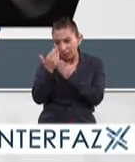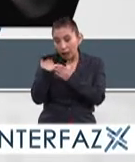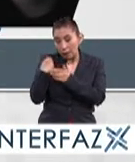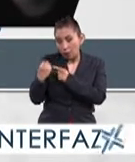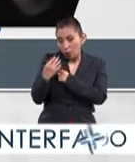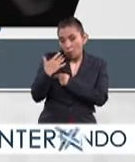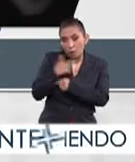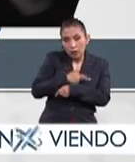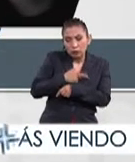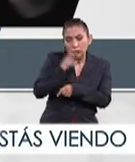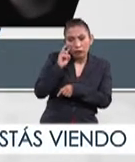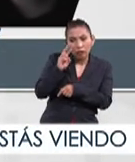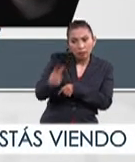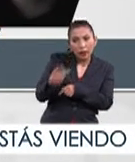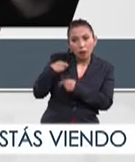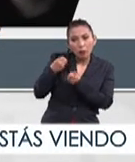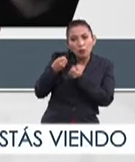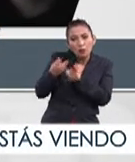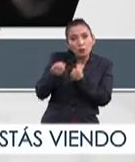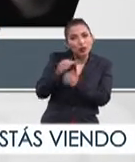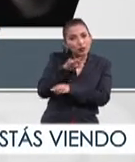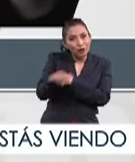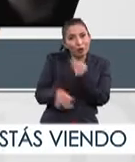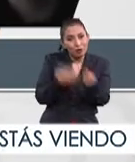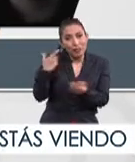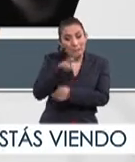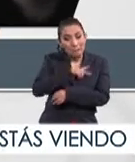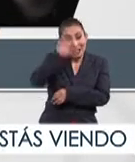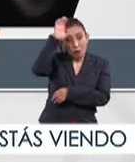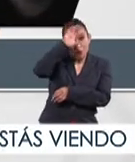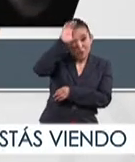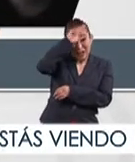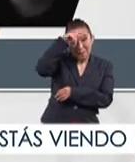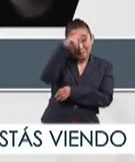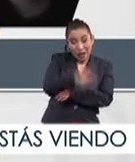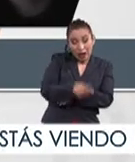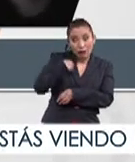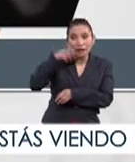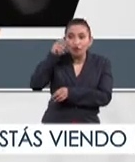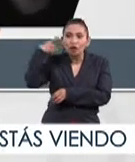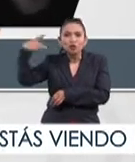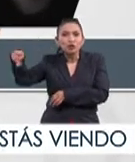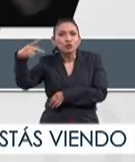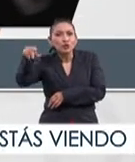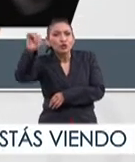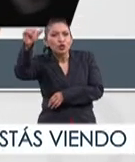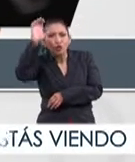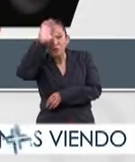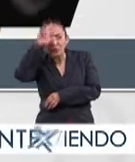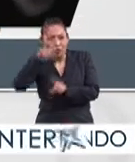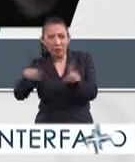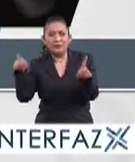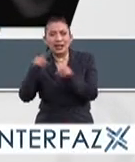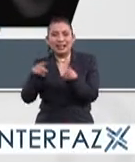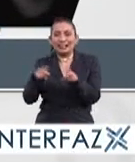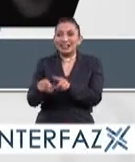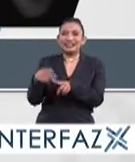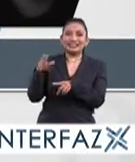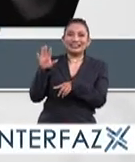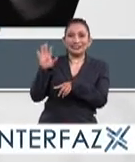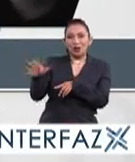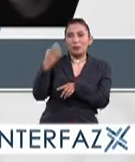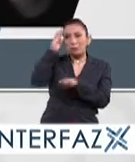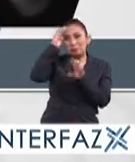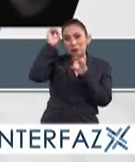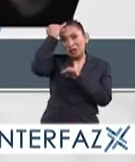me impactó mucho fue poder compartir toda mi cultura y poder escuchar sobre otras culturas, sobre otro tipo